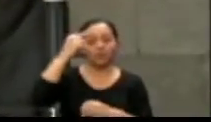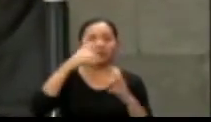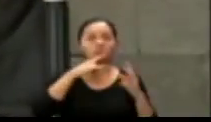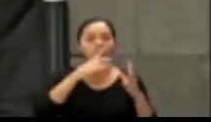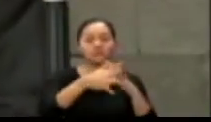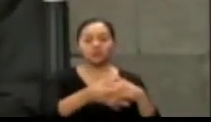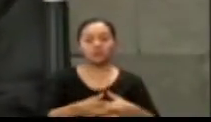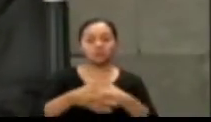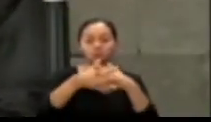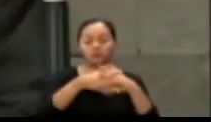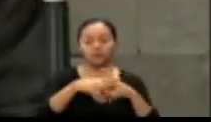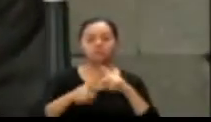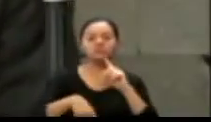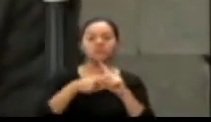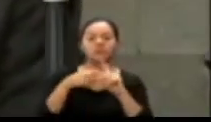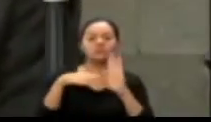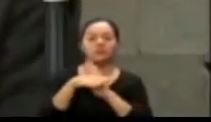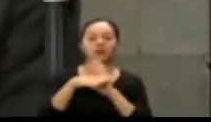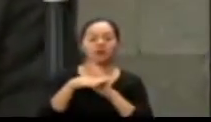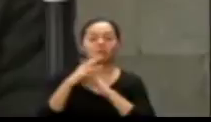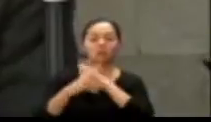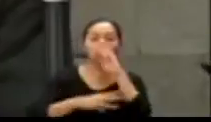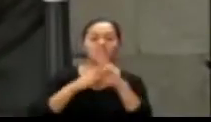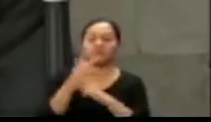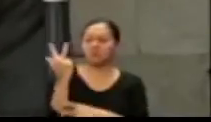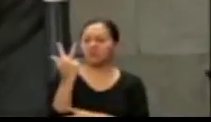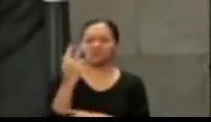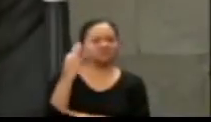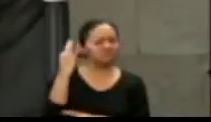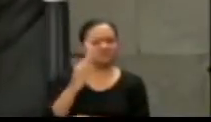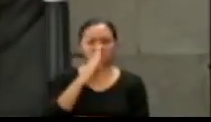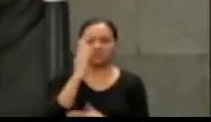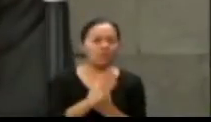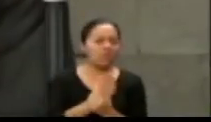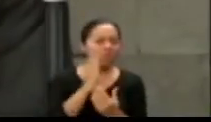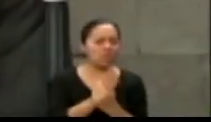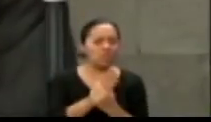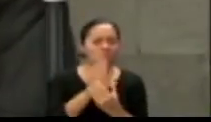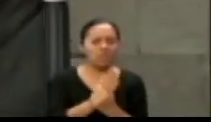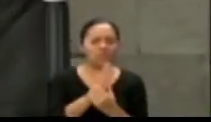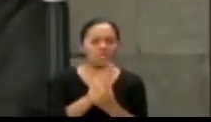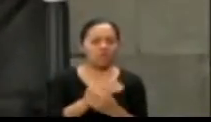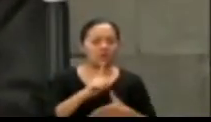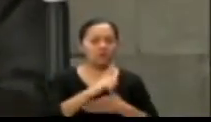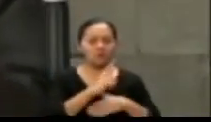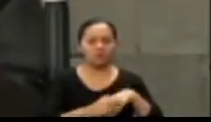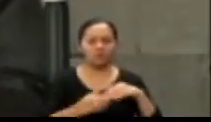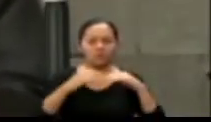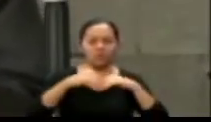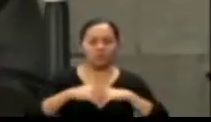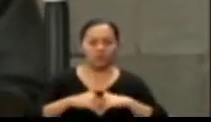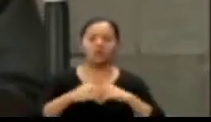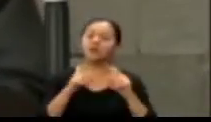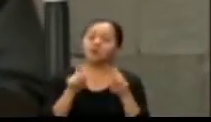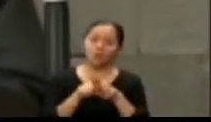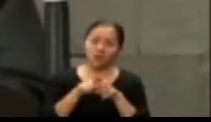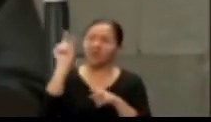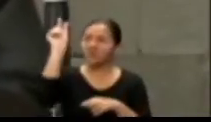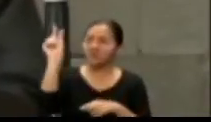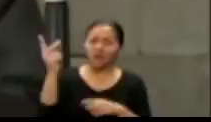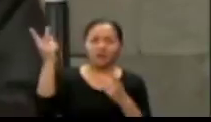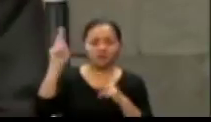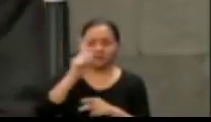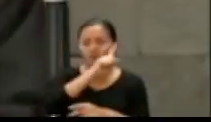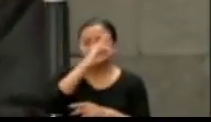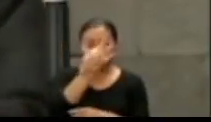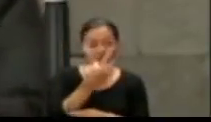Unidos. Y nosotros en Europa tenemos el mismo problema, tenemos esa troika compuesta por el Fondo Monetario Internacional, el Banco